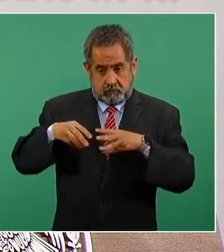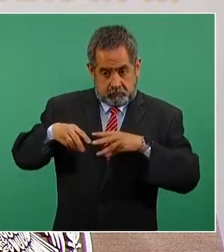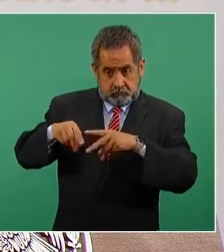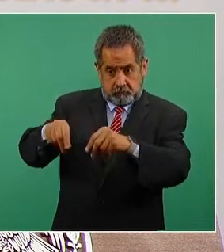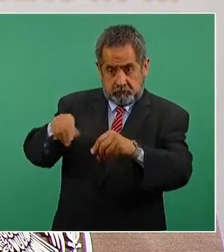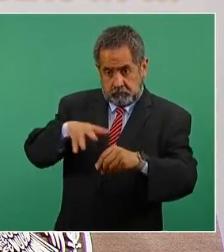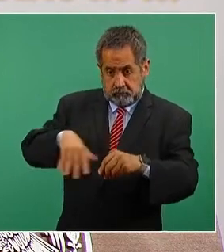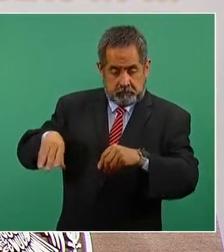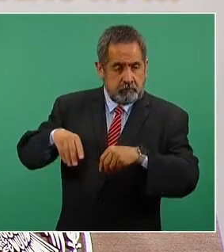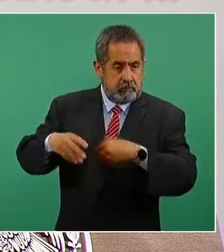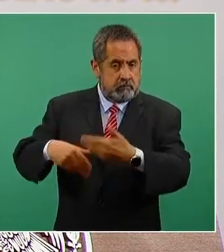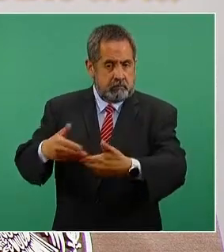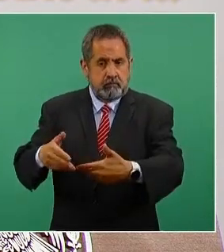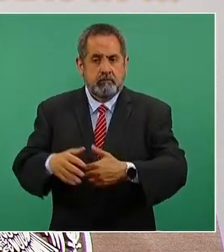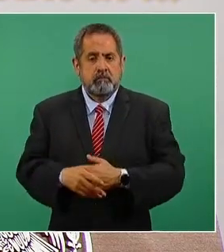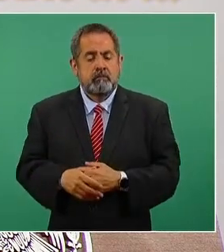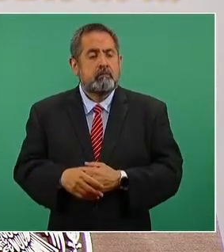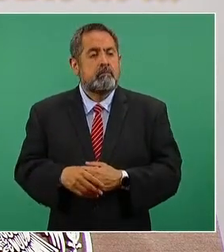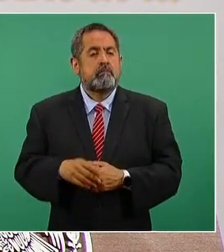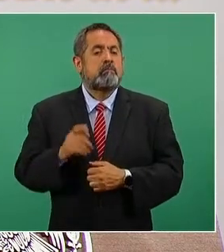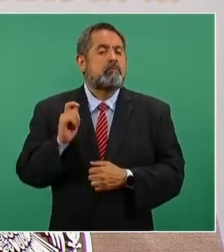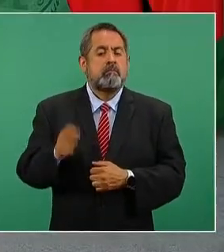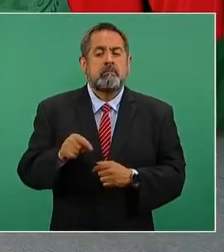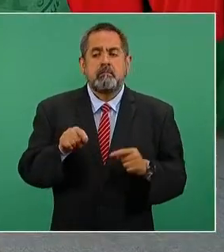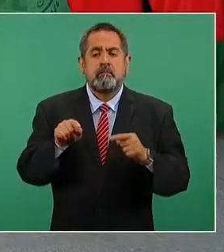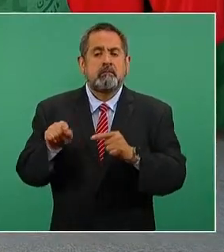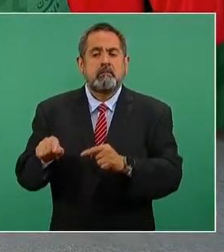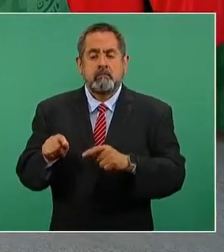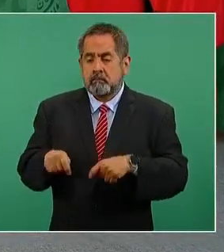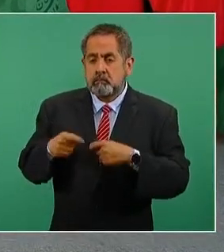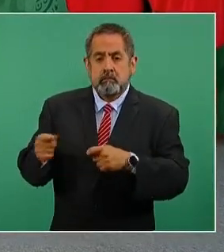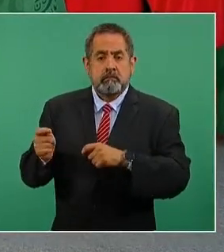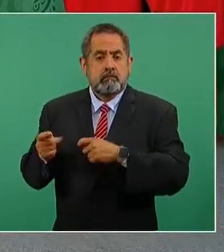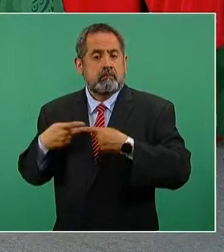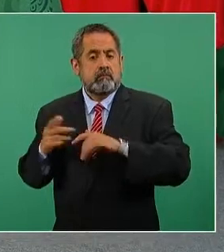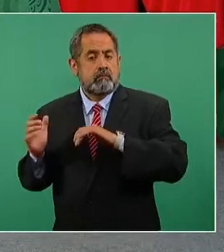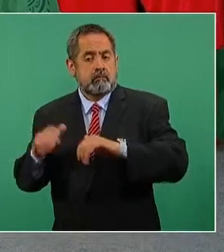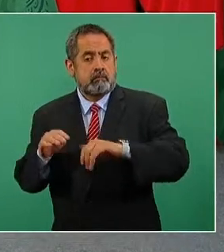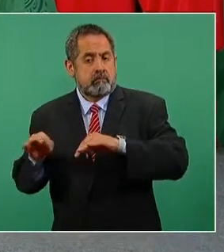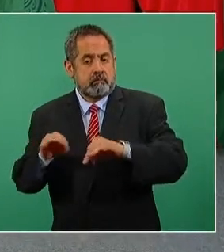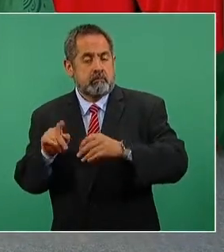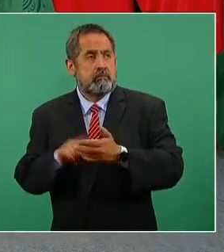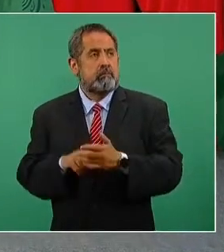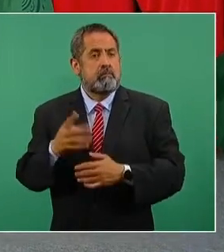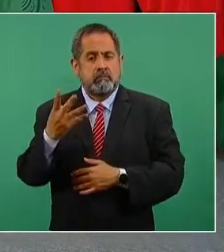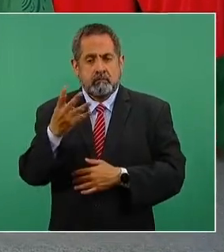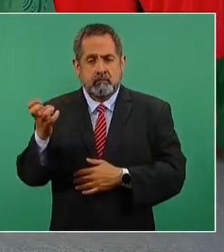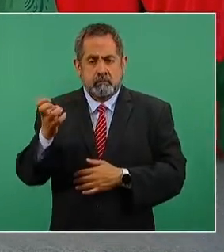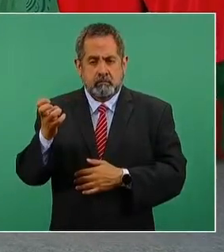1,000,000 de hectáreas, y se le está dando trabajo a